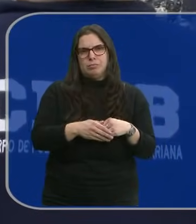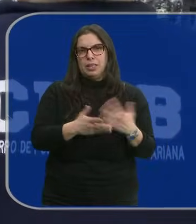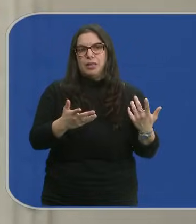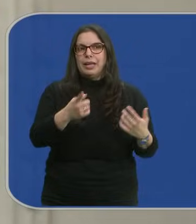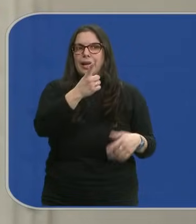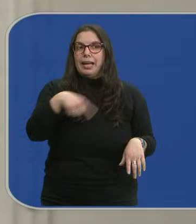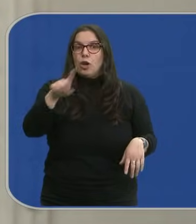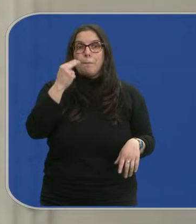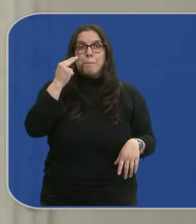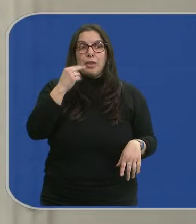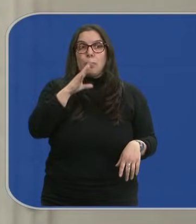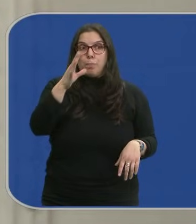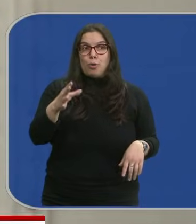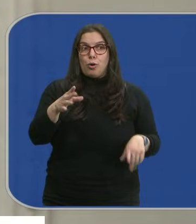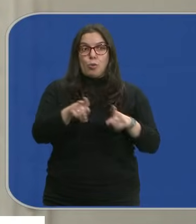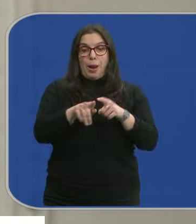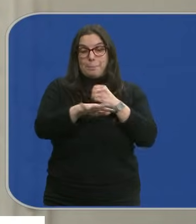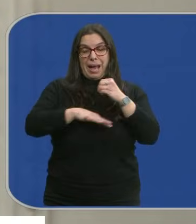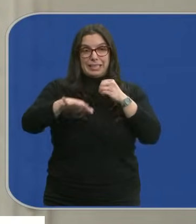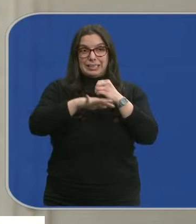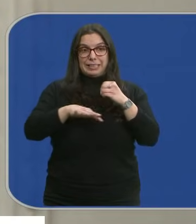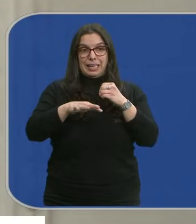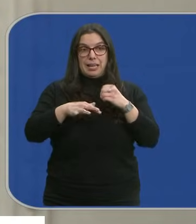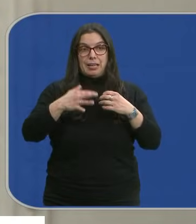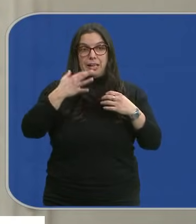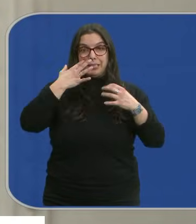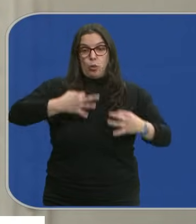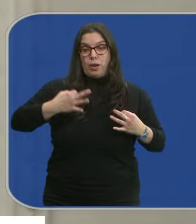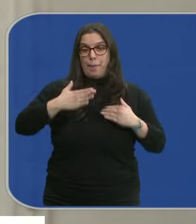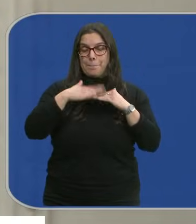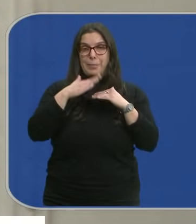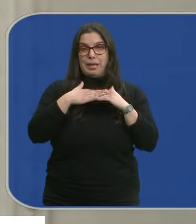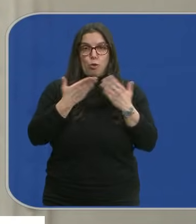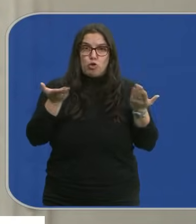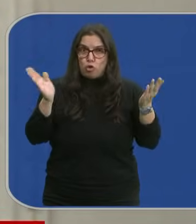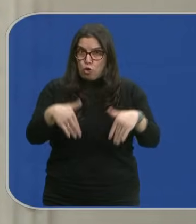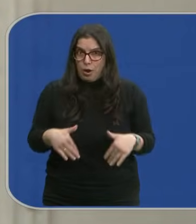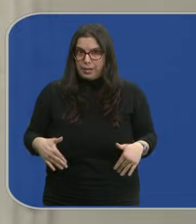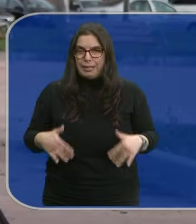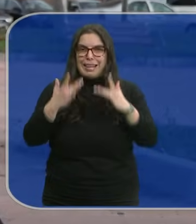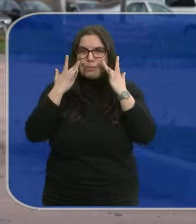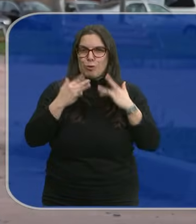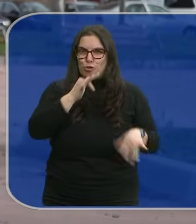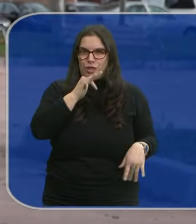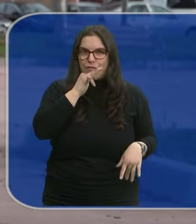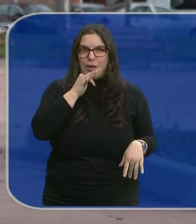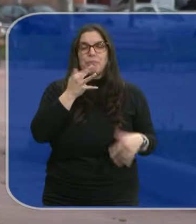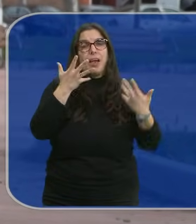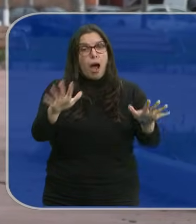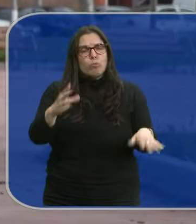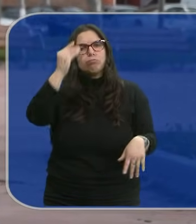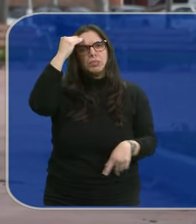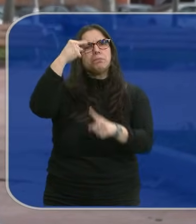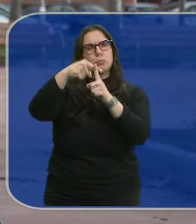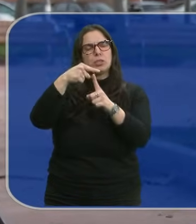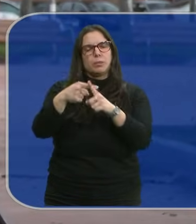miedo porque las bases que te deben garantizar la seguridad pues no están limpias todavía. Aún así son